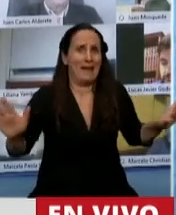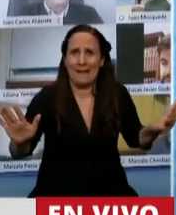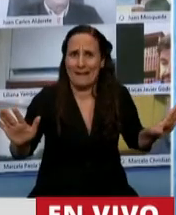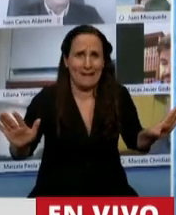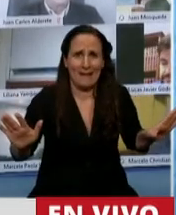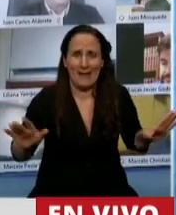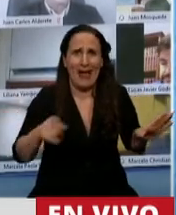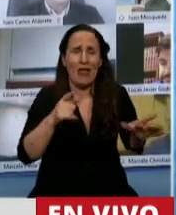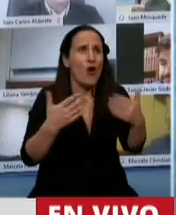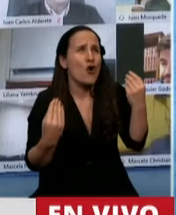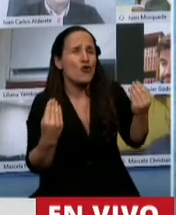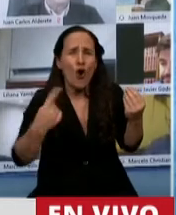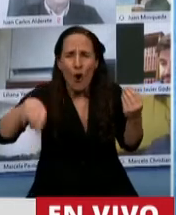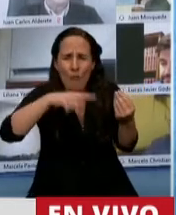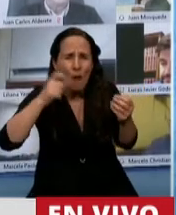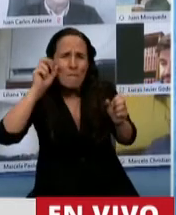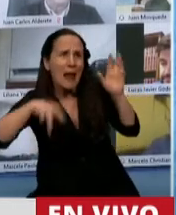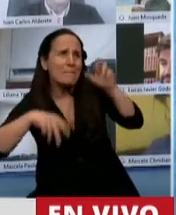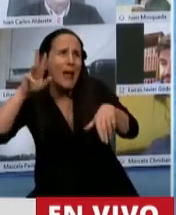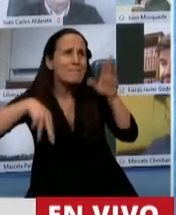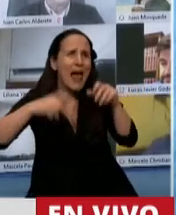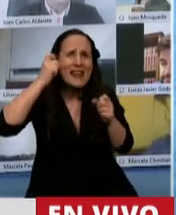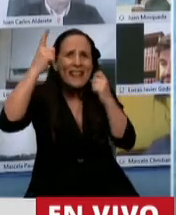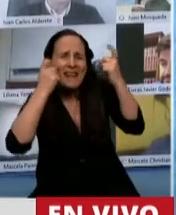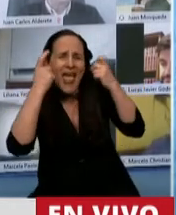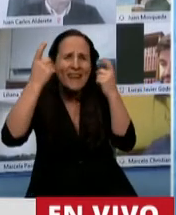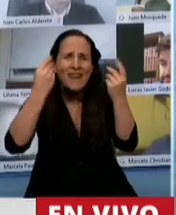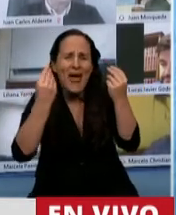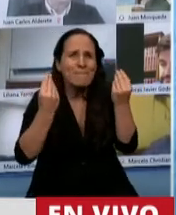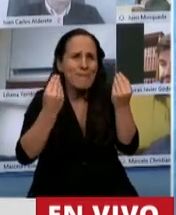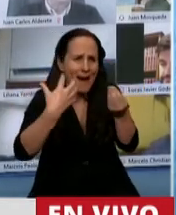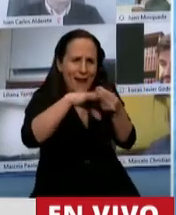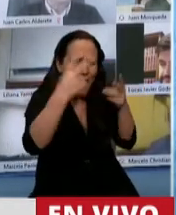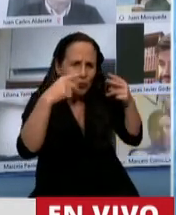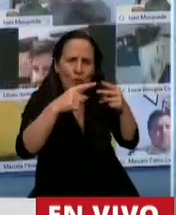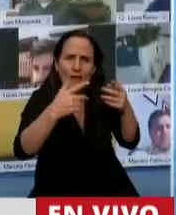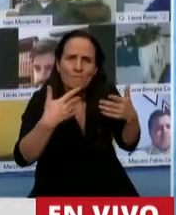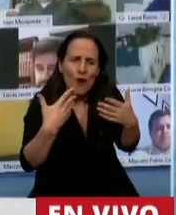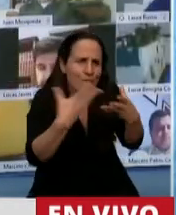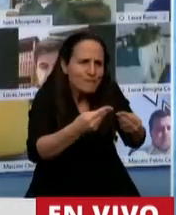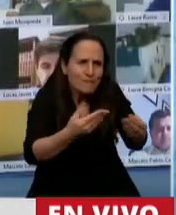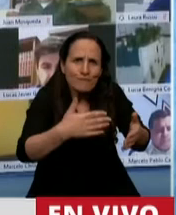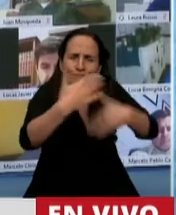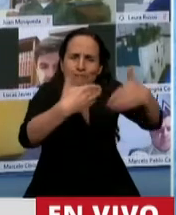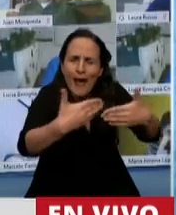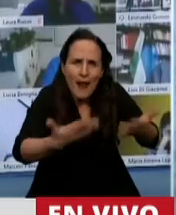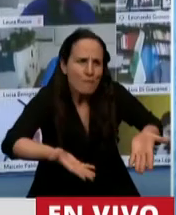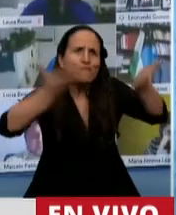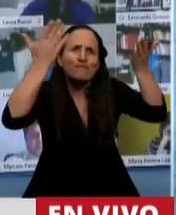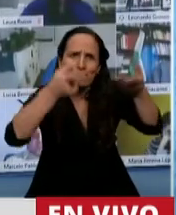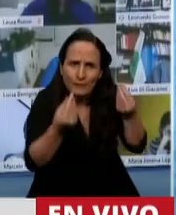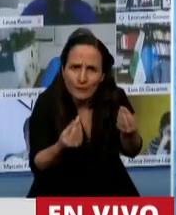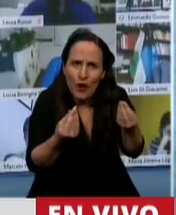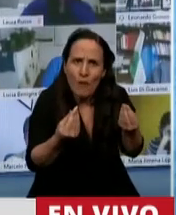para impulsar ideas y soluciones para poder sostener y reactivar, auxiliar al turismo en la Argentina y en